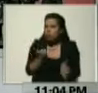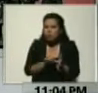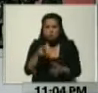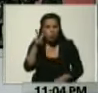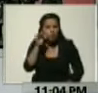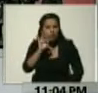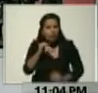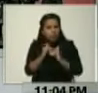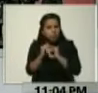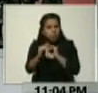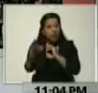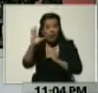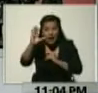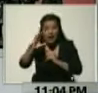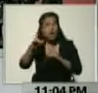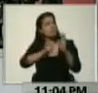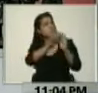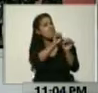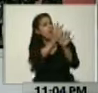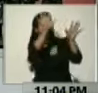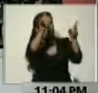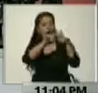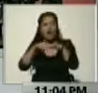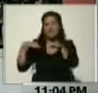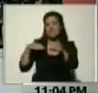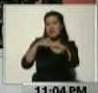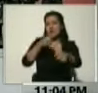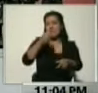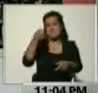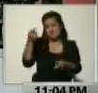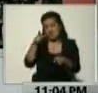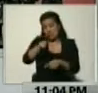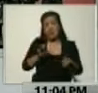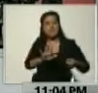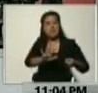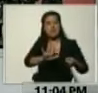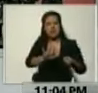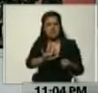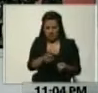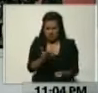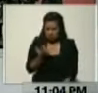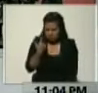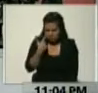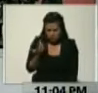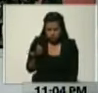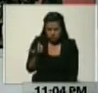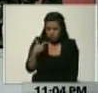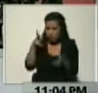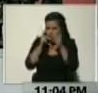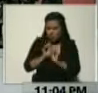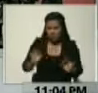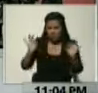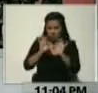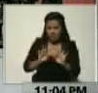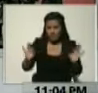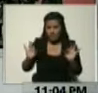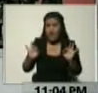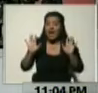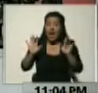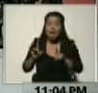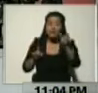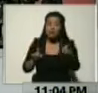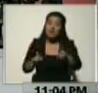sé dónde fue eso, pero son las mentiras que ellos lanzan, ¿ves? Para que, qué sé yo, en el Zulia o en Táchira crean que eso está ocurriendo